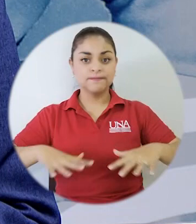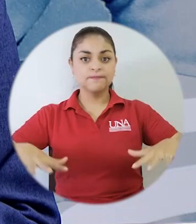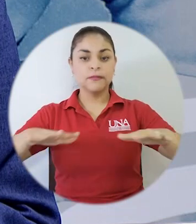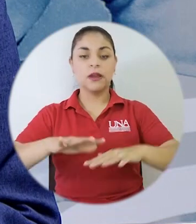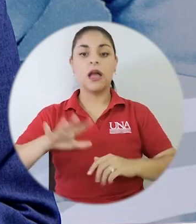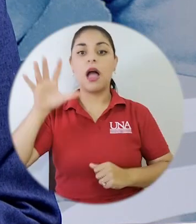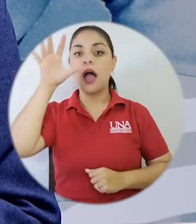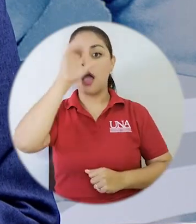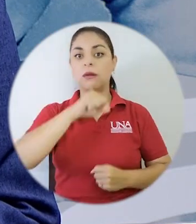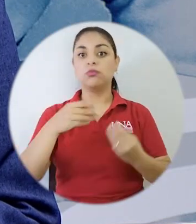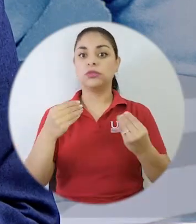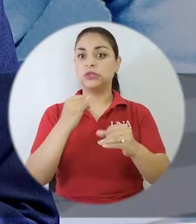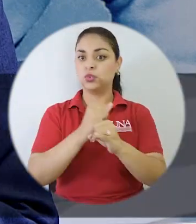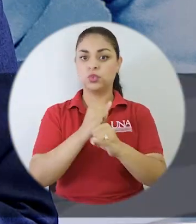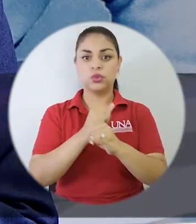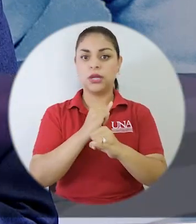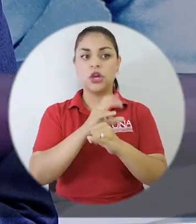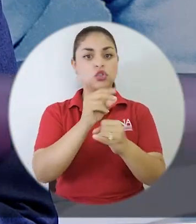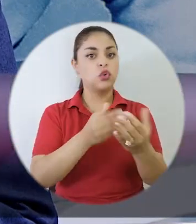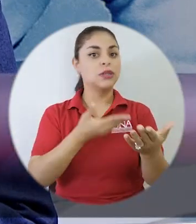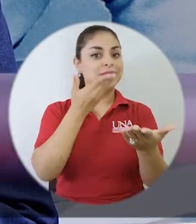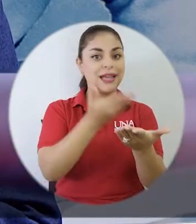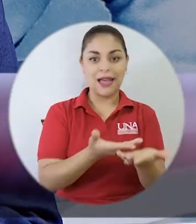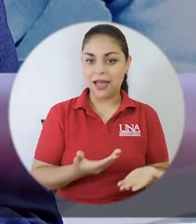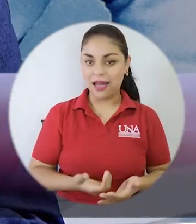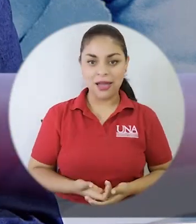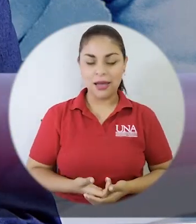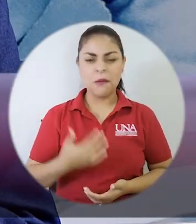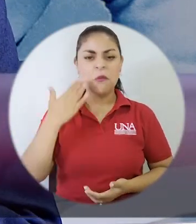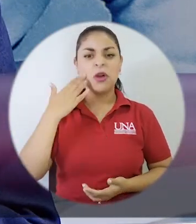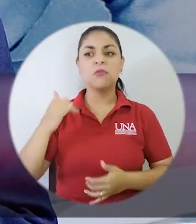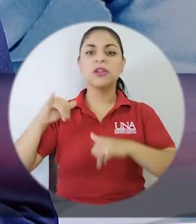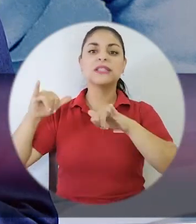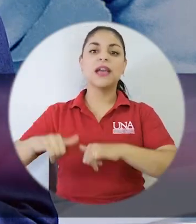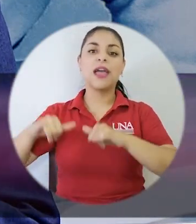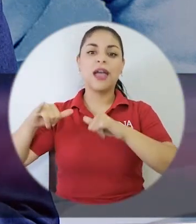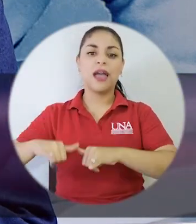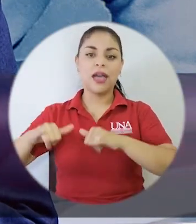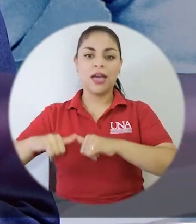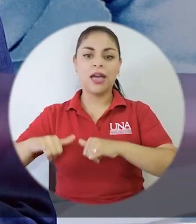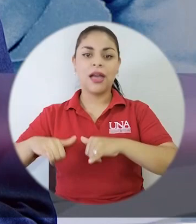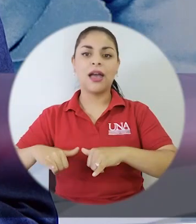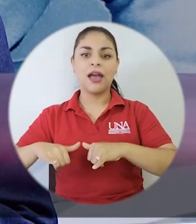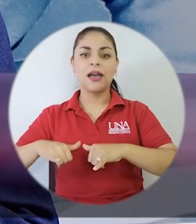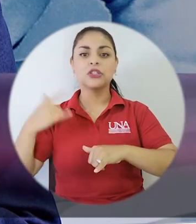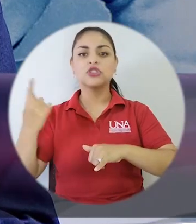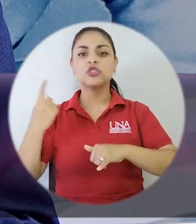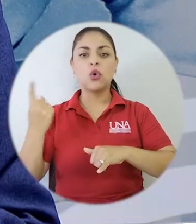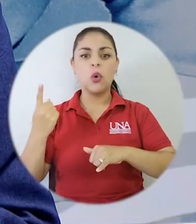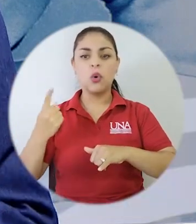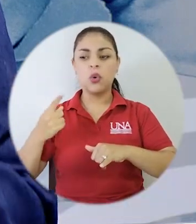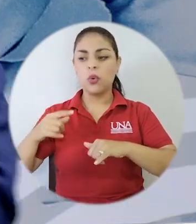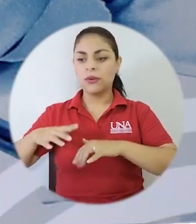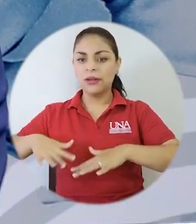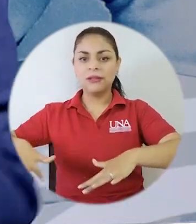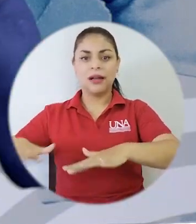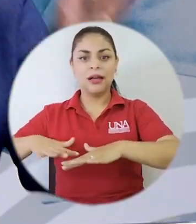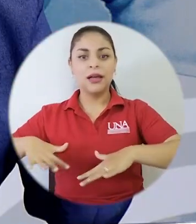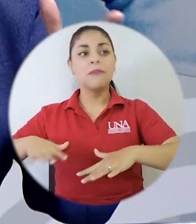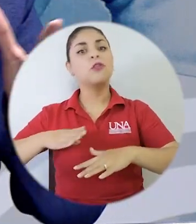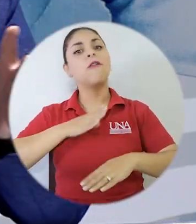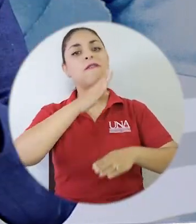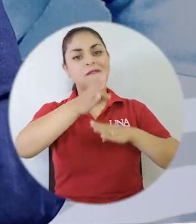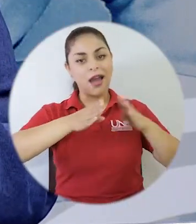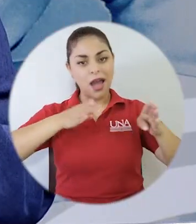análisis de territorios, nos hemos dado cuenta que mucha institucionalidad no llega al territorio. ¿Por qué? Porque se quedan en los escritorios. Exacto. Entonces, vamos